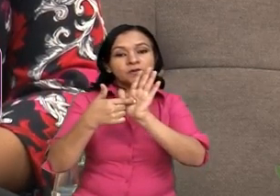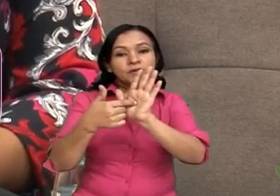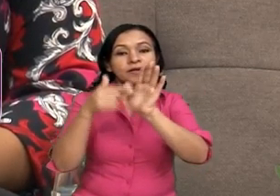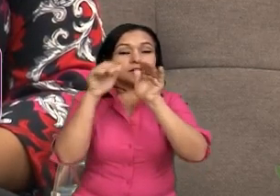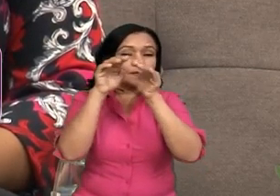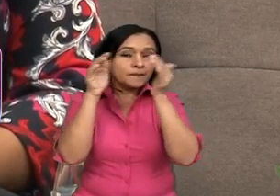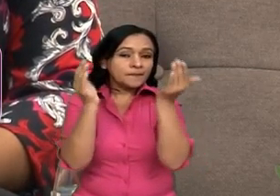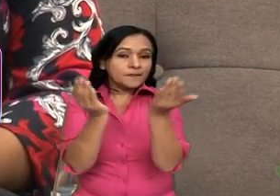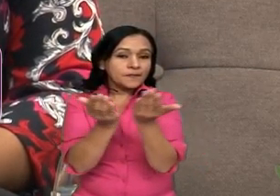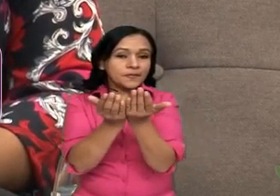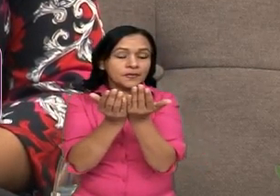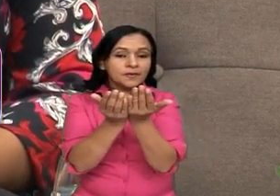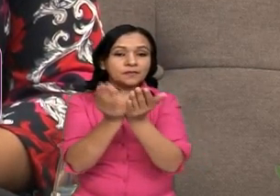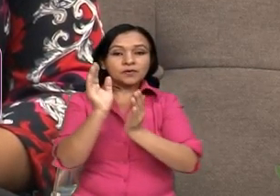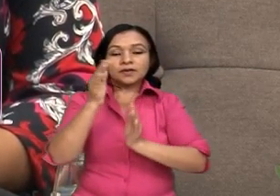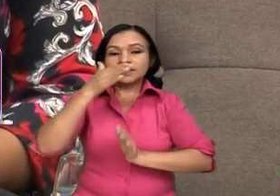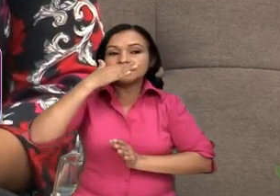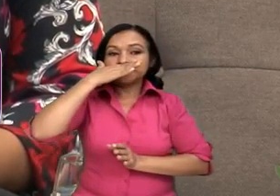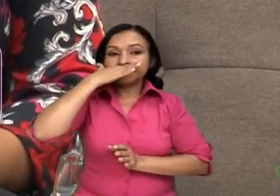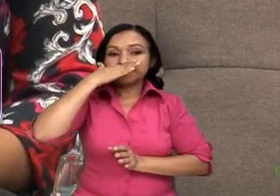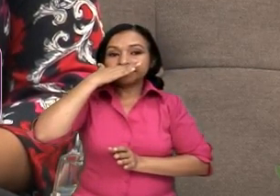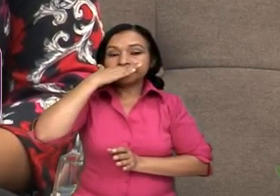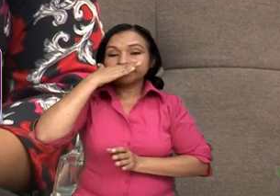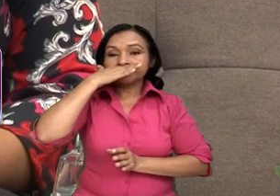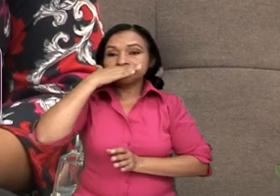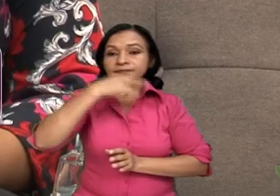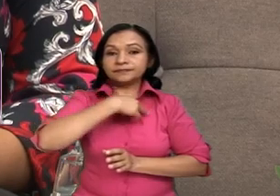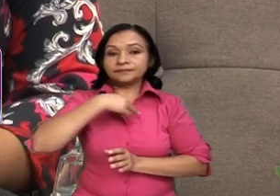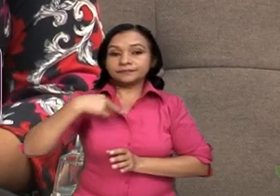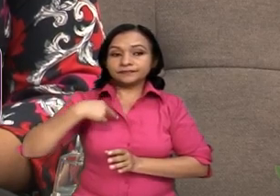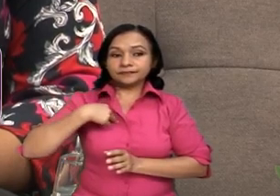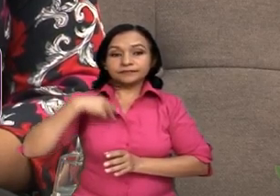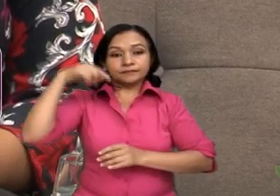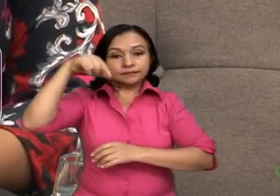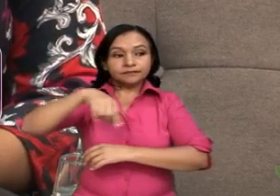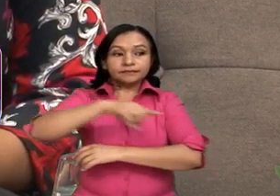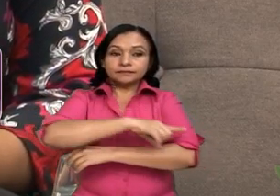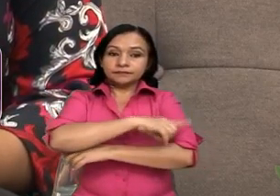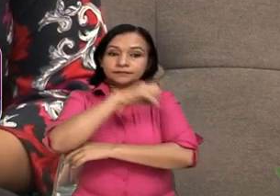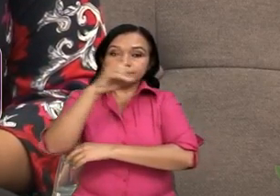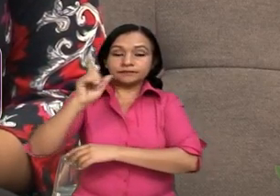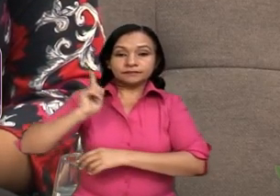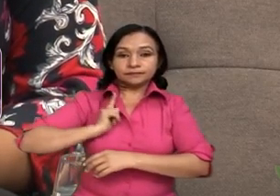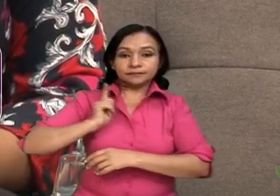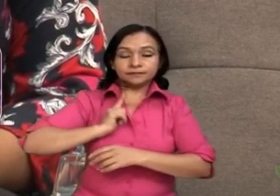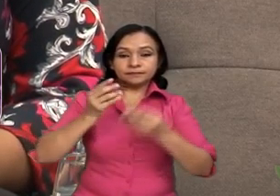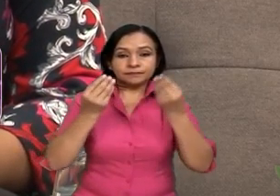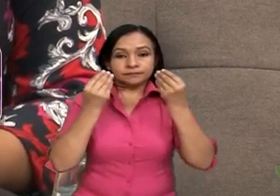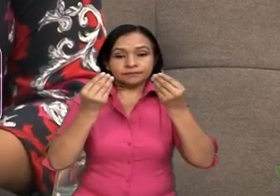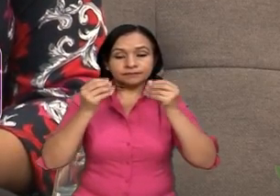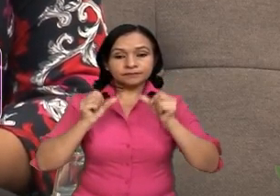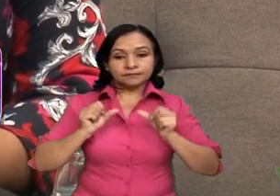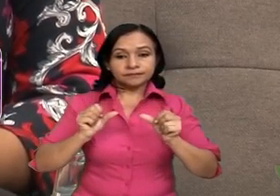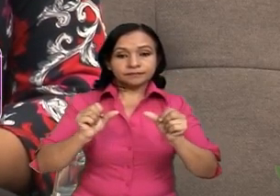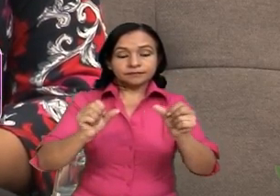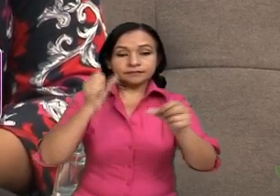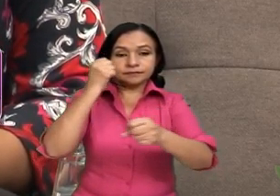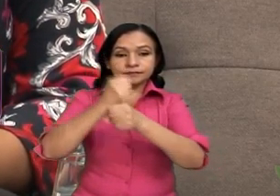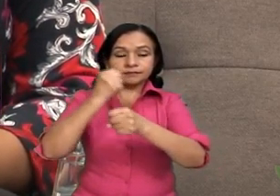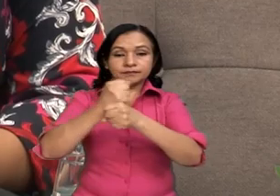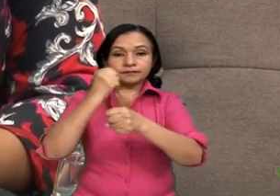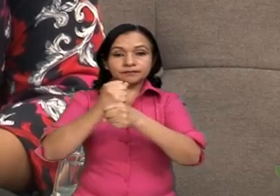Okay. Porque es el Frente Sandinista el que da la oportunidad de que hoy tengamos tantos avances en equidad, en equidad